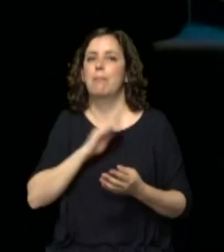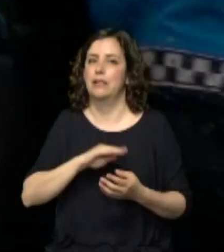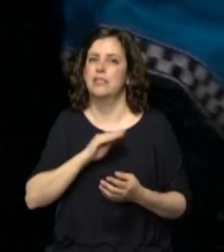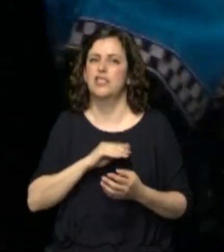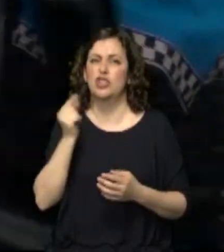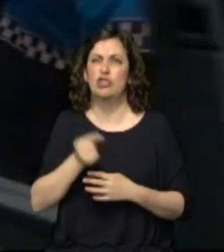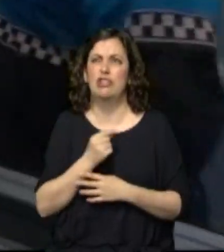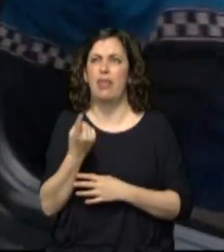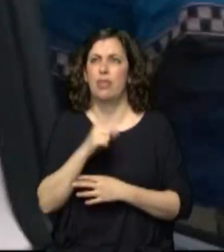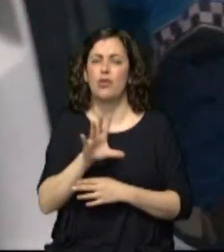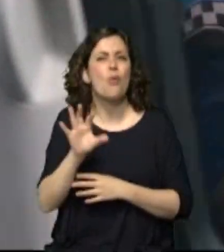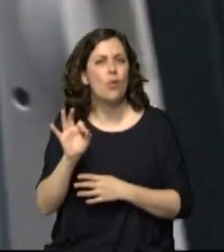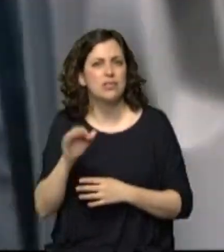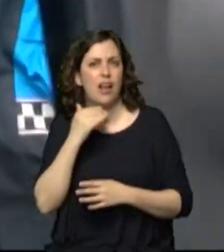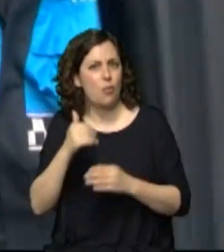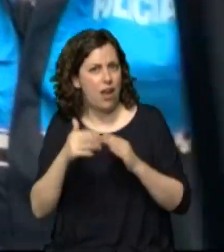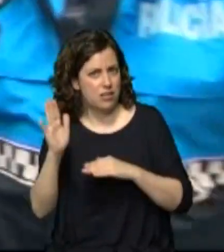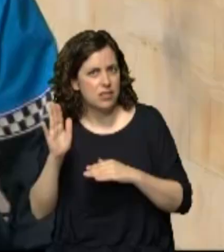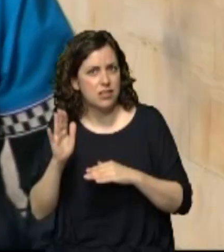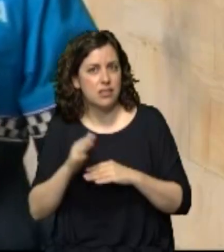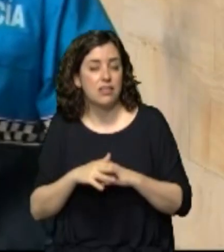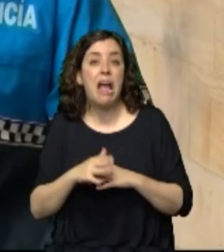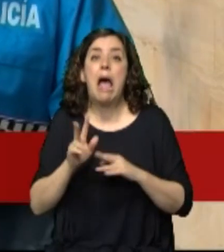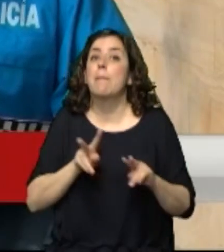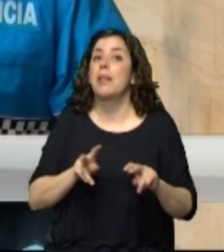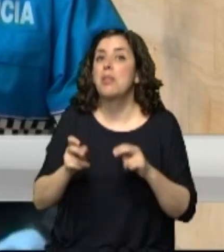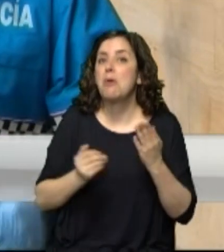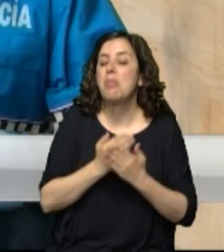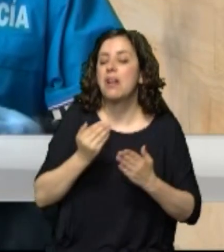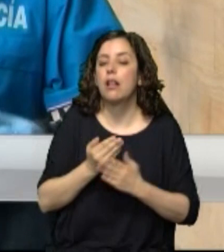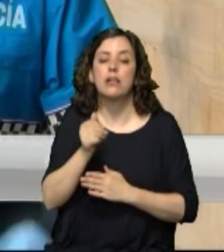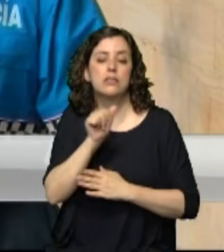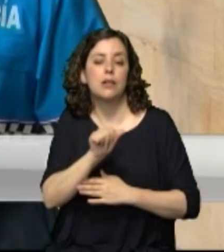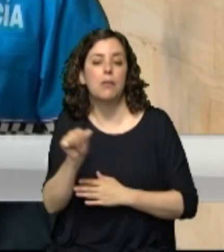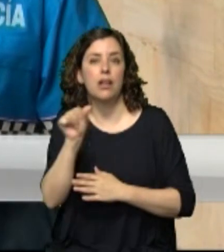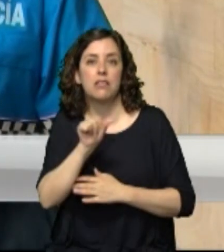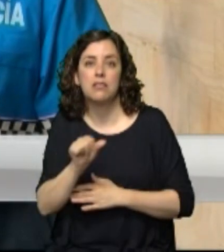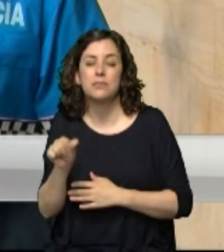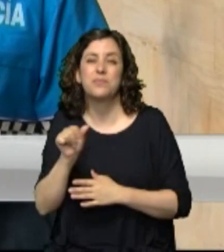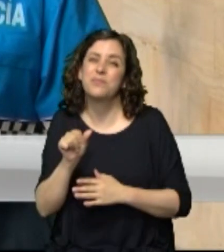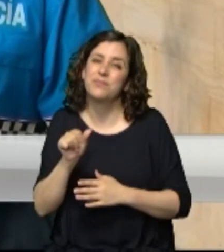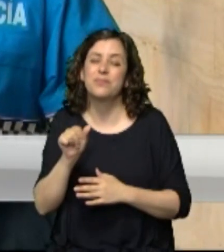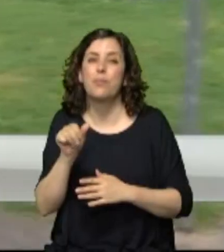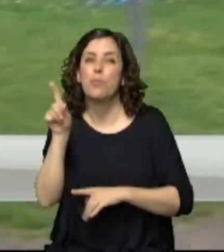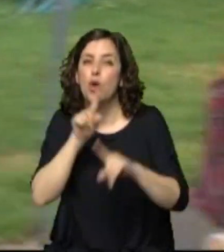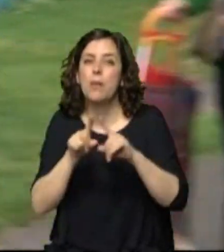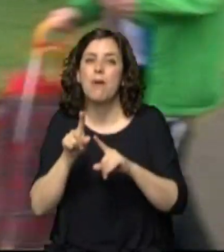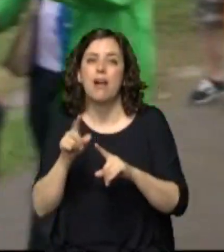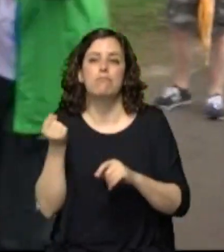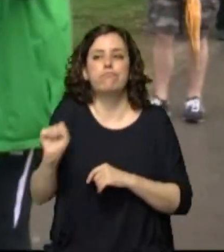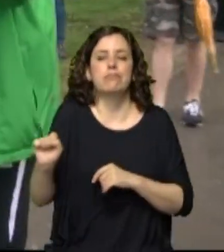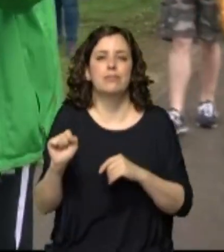más de 150 durante los primeros días o semanas relacionadas con el confinamiento. Buenas,